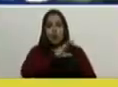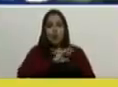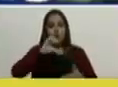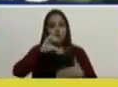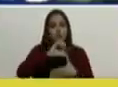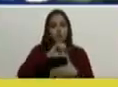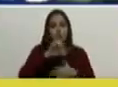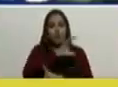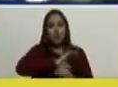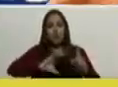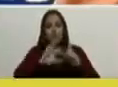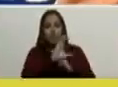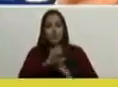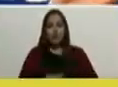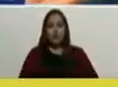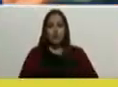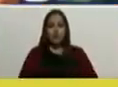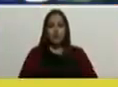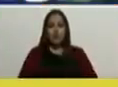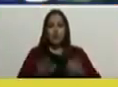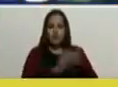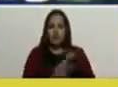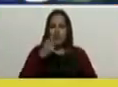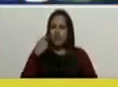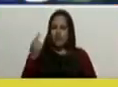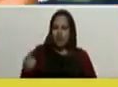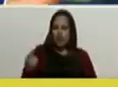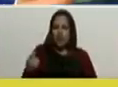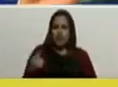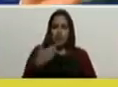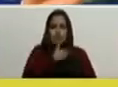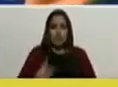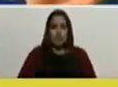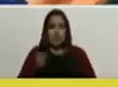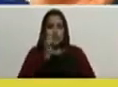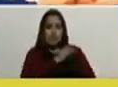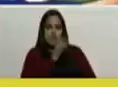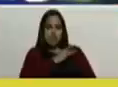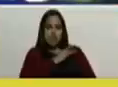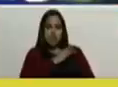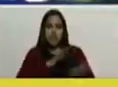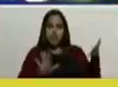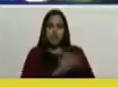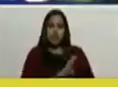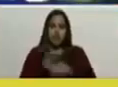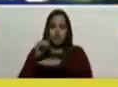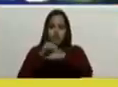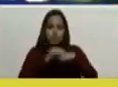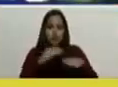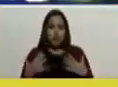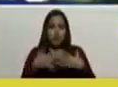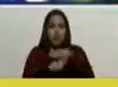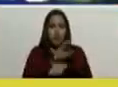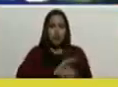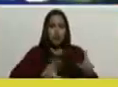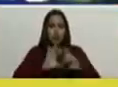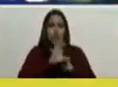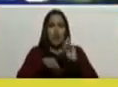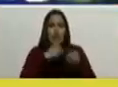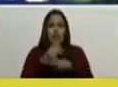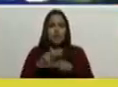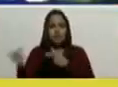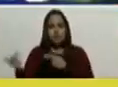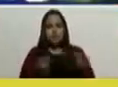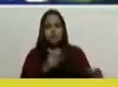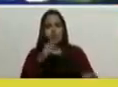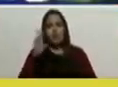Cultura, a propósito de lo que dijo Boric sobre el llamado de la integración cultural que ha hecho Pepe Mujica. El